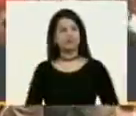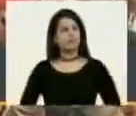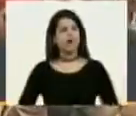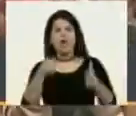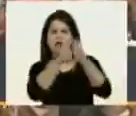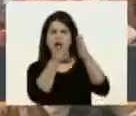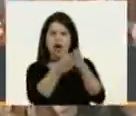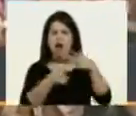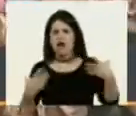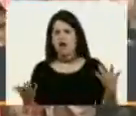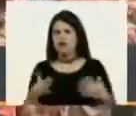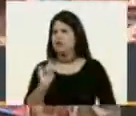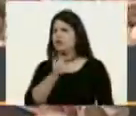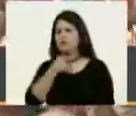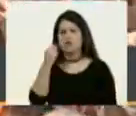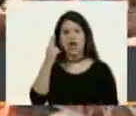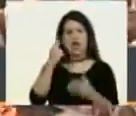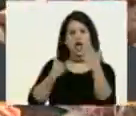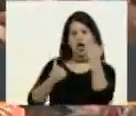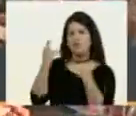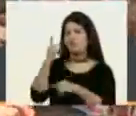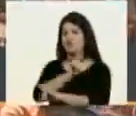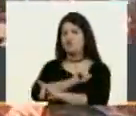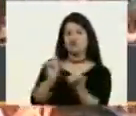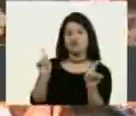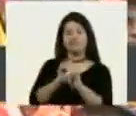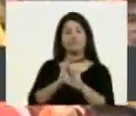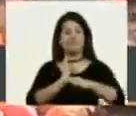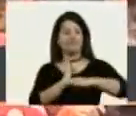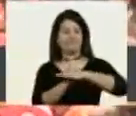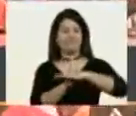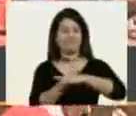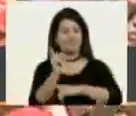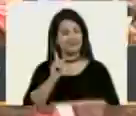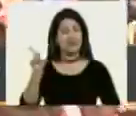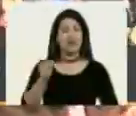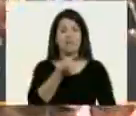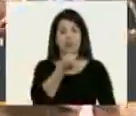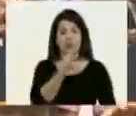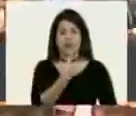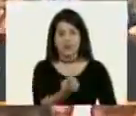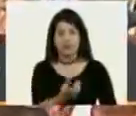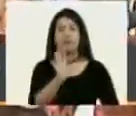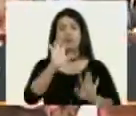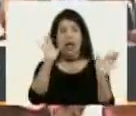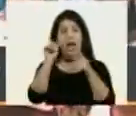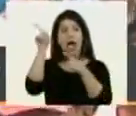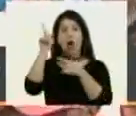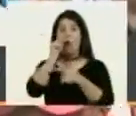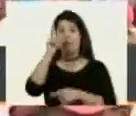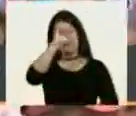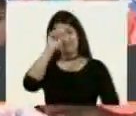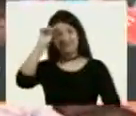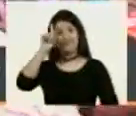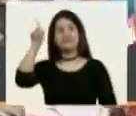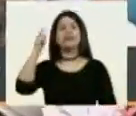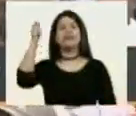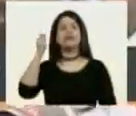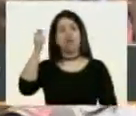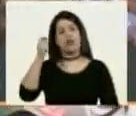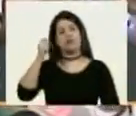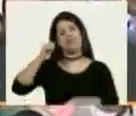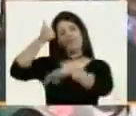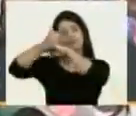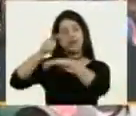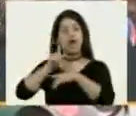no te gusta su color. Excelente presidente del Partido Socialista Unido de Venezuela, Diosdado Cabello, quien el día de hoy acudió